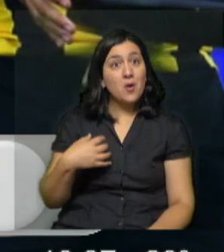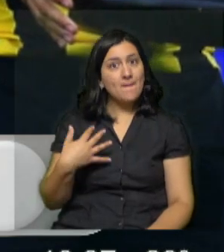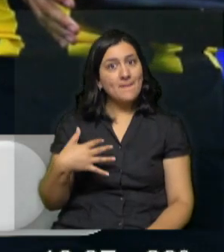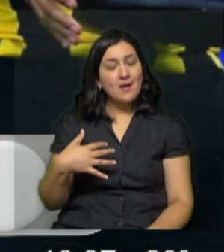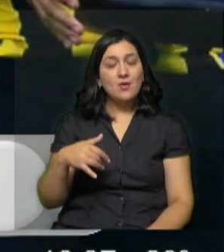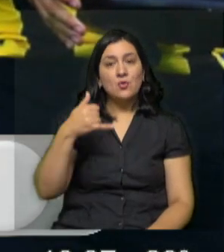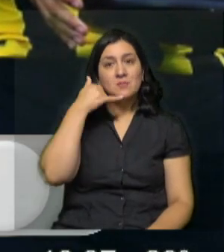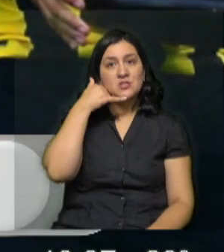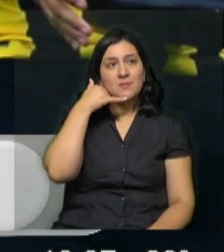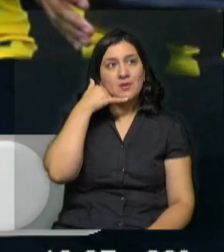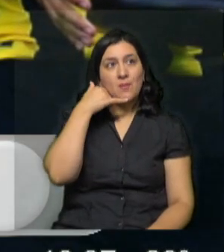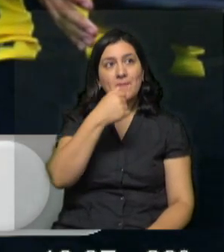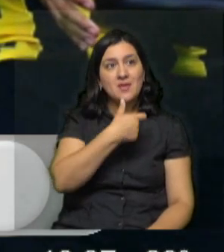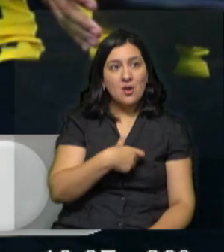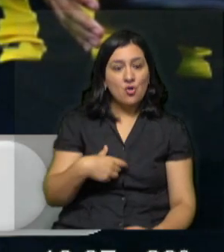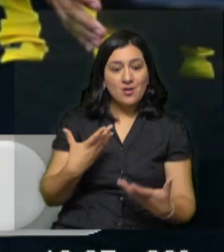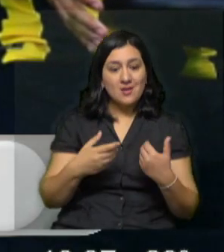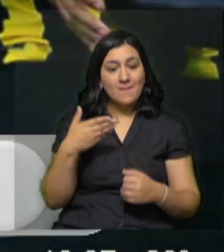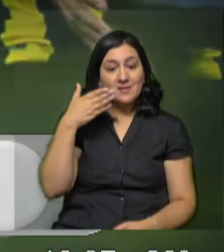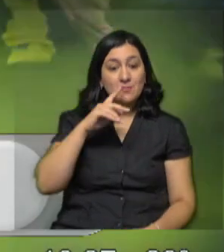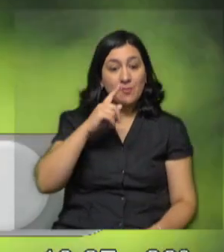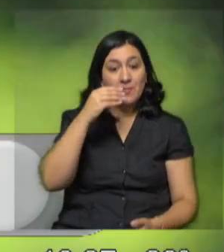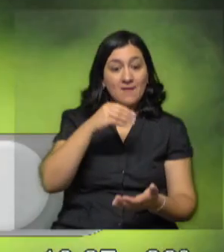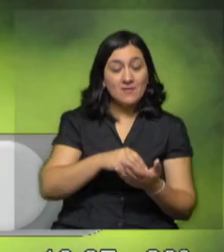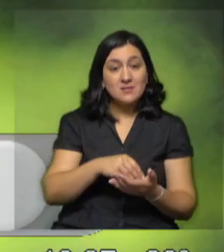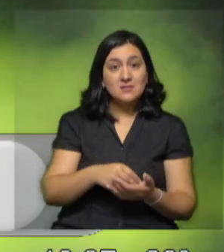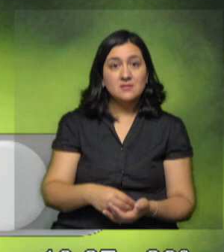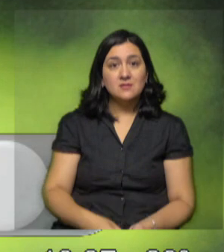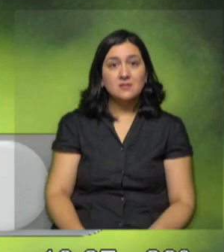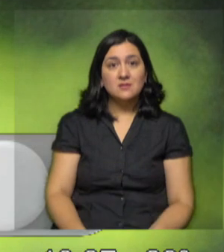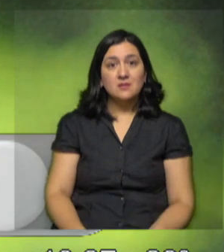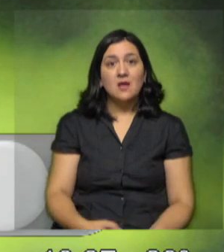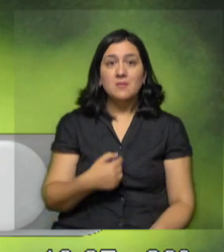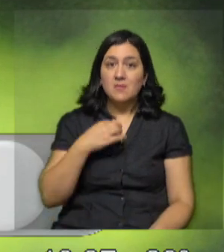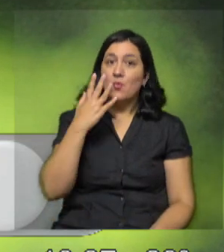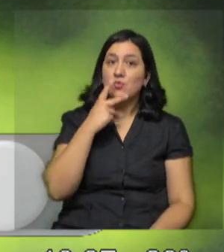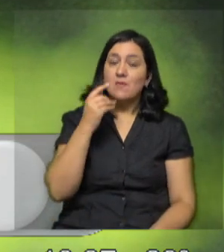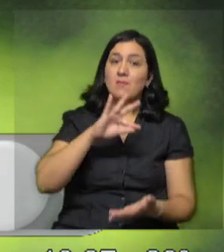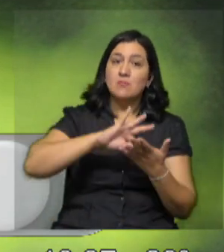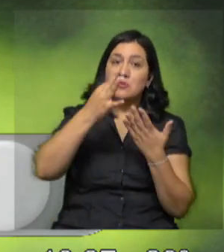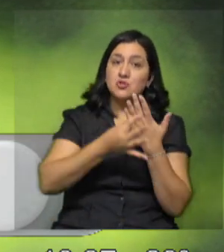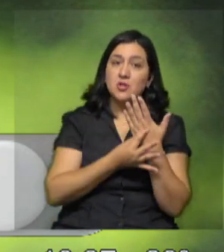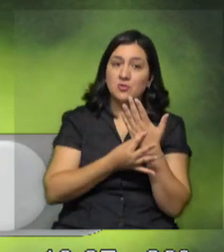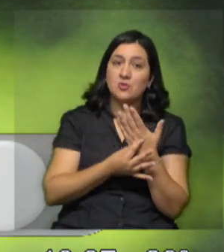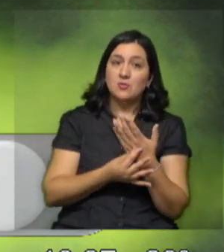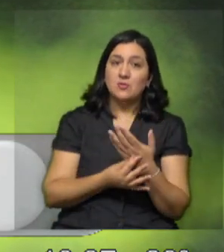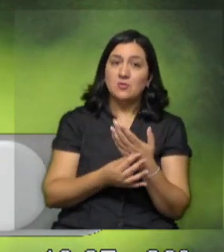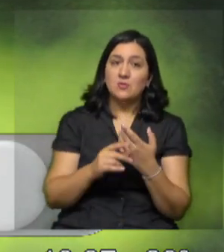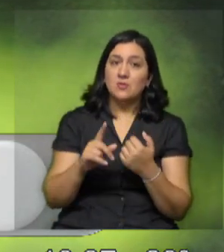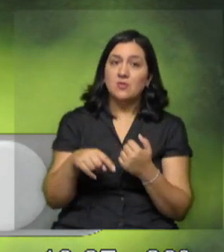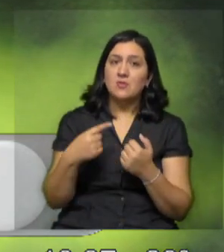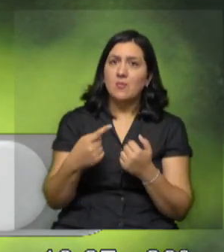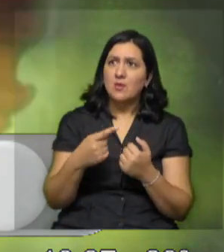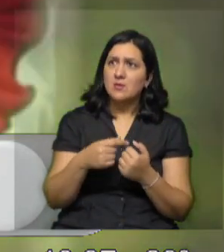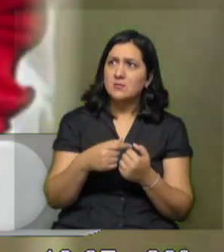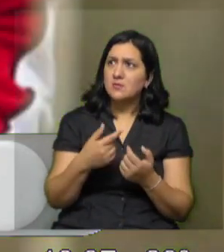llaman, Peñarol quería participar por primera vez. Fue uno de los motivos porque me entusiasmó el proyecto. Y que después se dé todo,